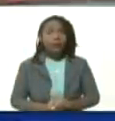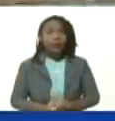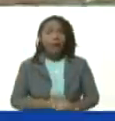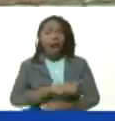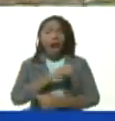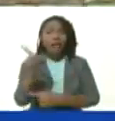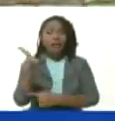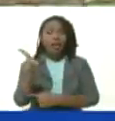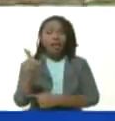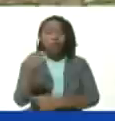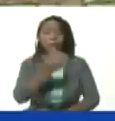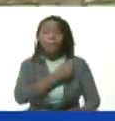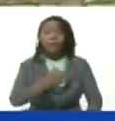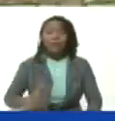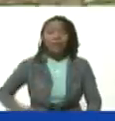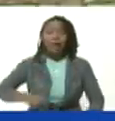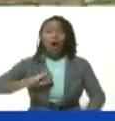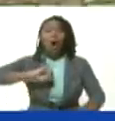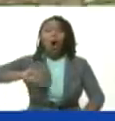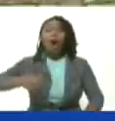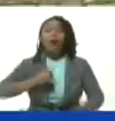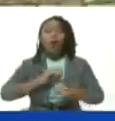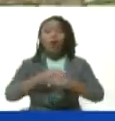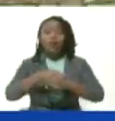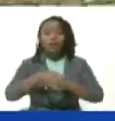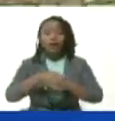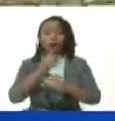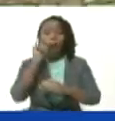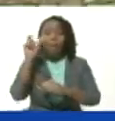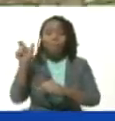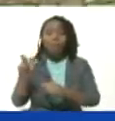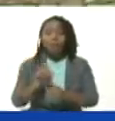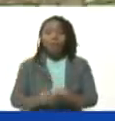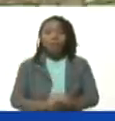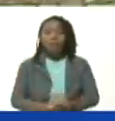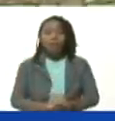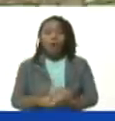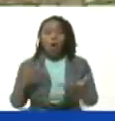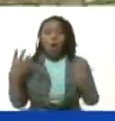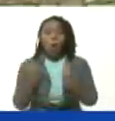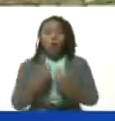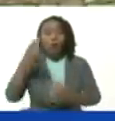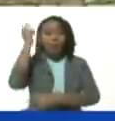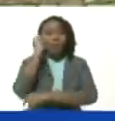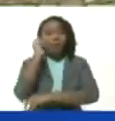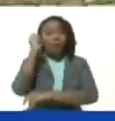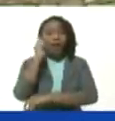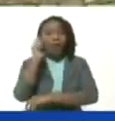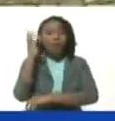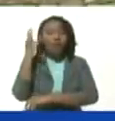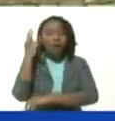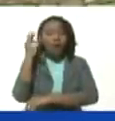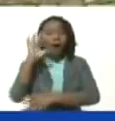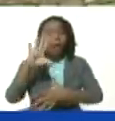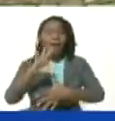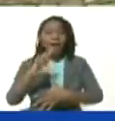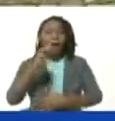Allá está su presidente, Jorge Rodríguez Gómez, junto a la diputada América Pérez, me